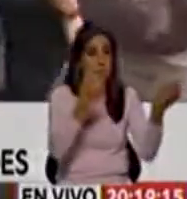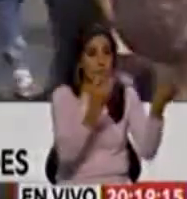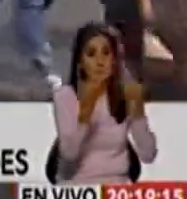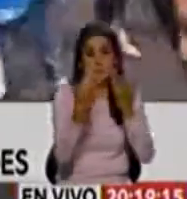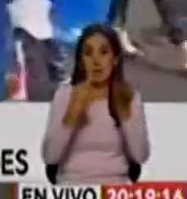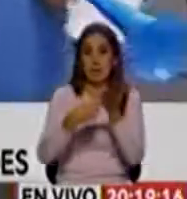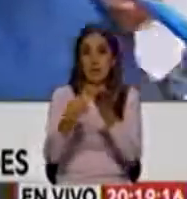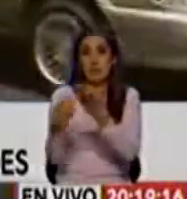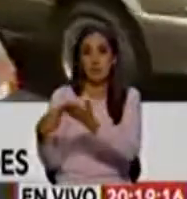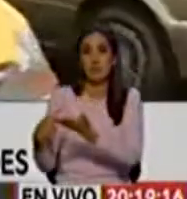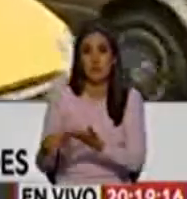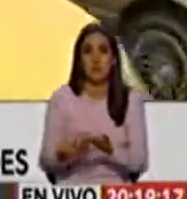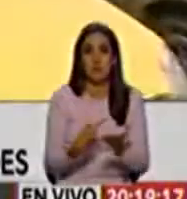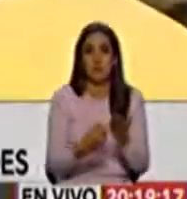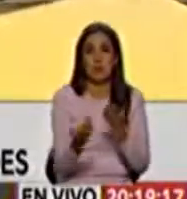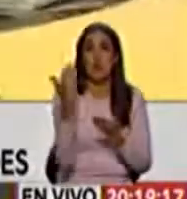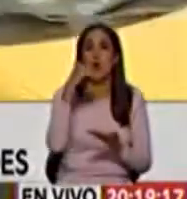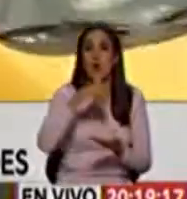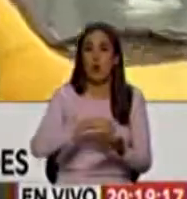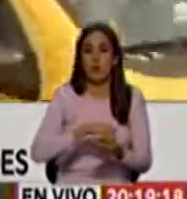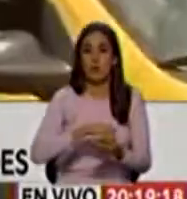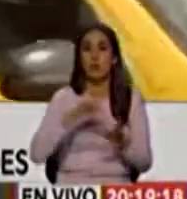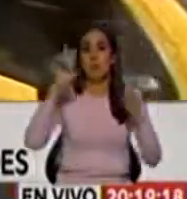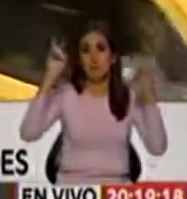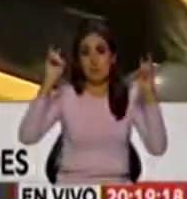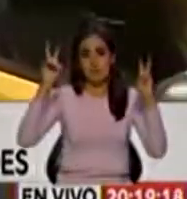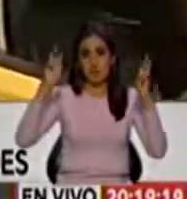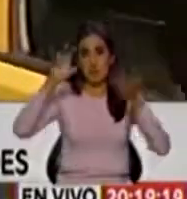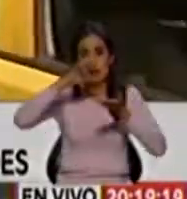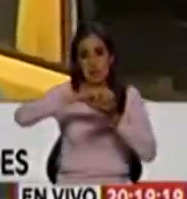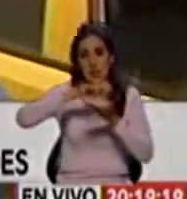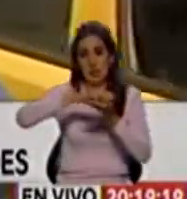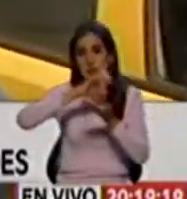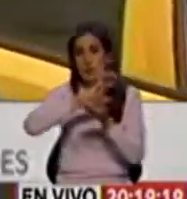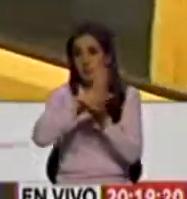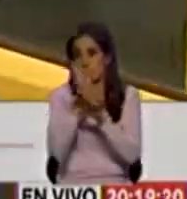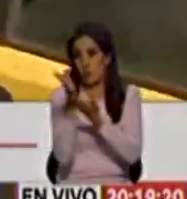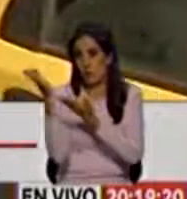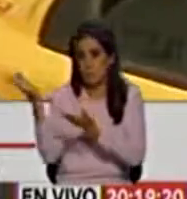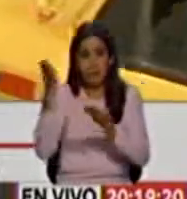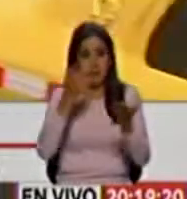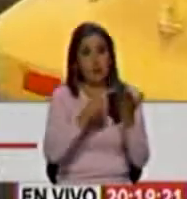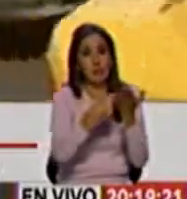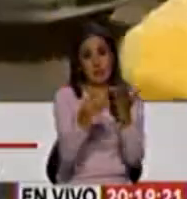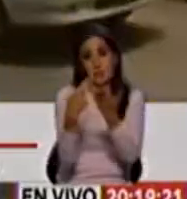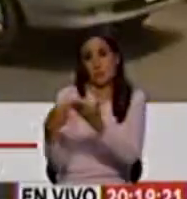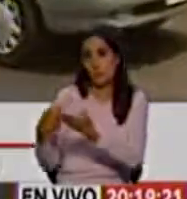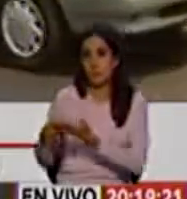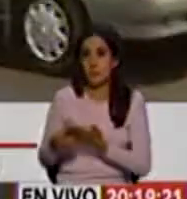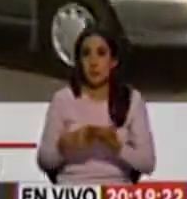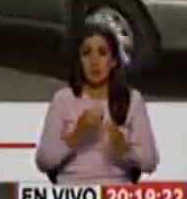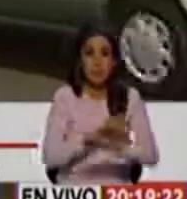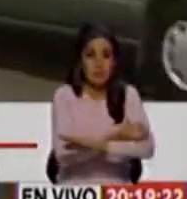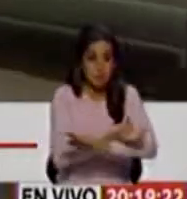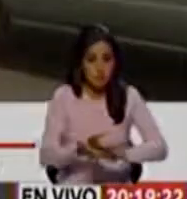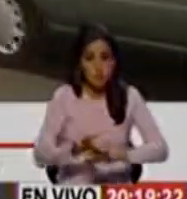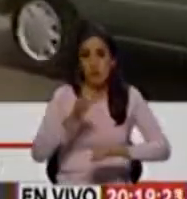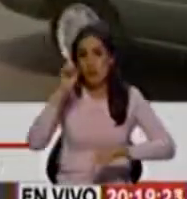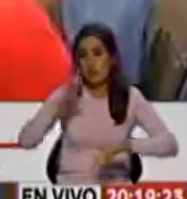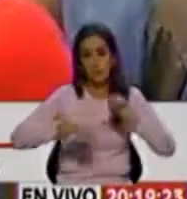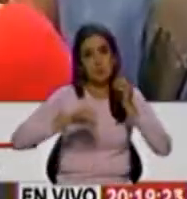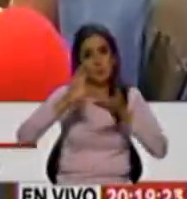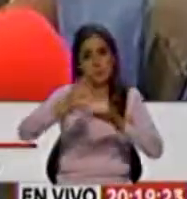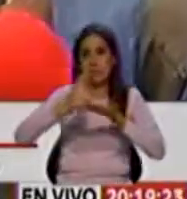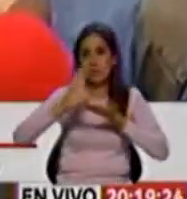planteamientos. Que se trate nuevamente este tema, que la Asamblea Nacional sea la capaz de debatir y dar las observaciones necesarias para que no se quite este